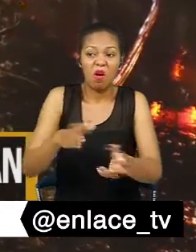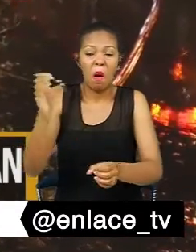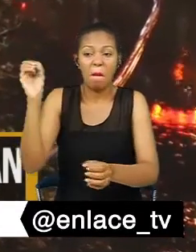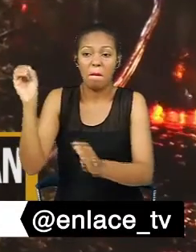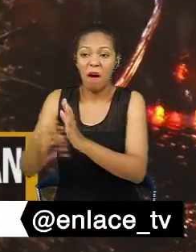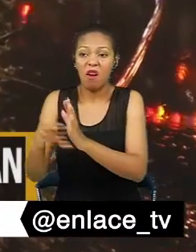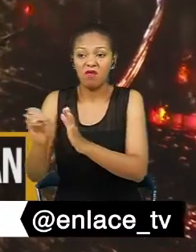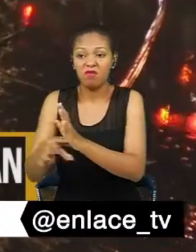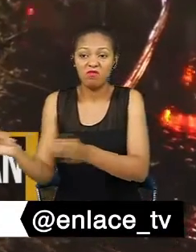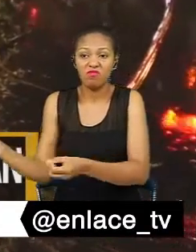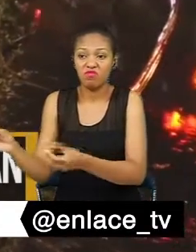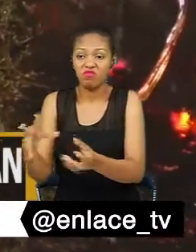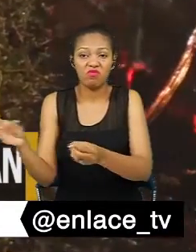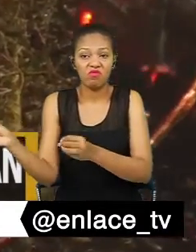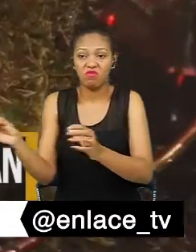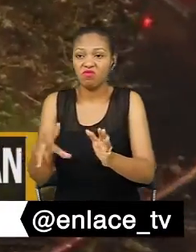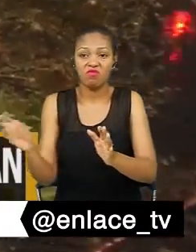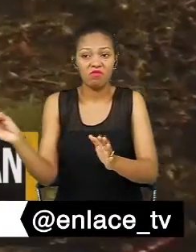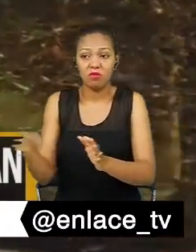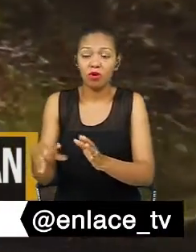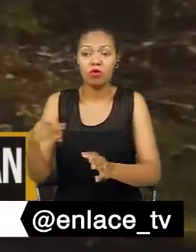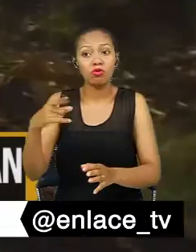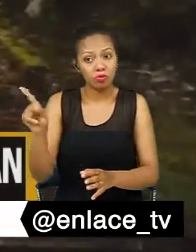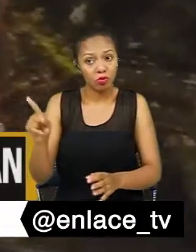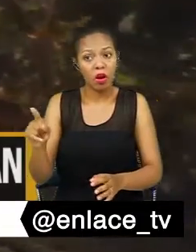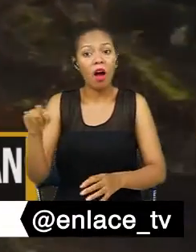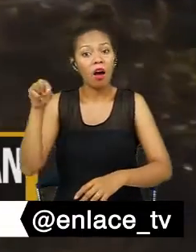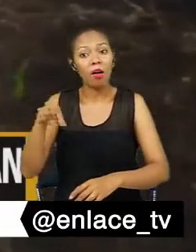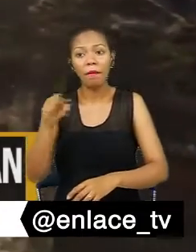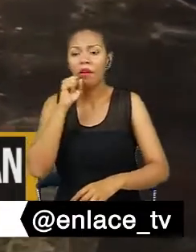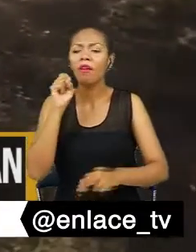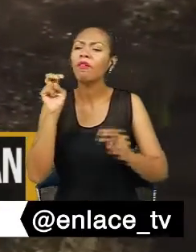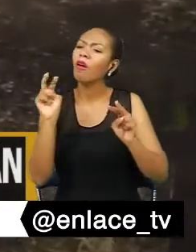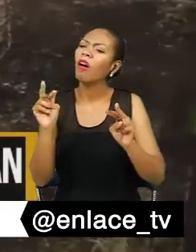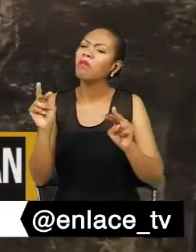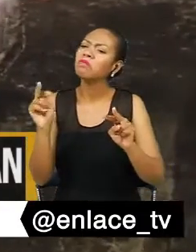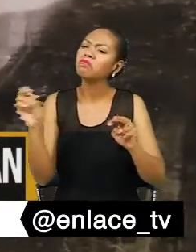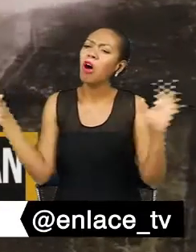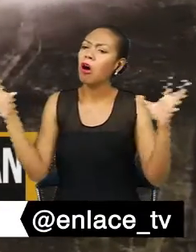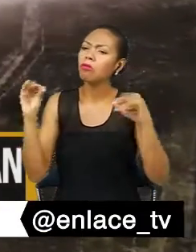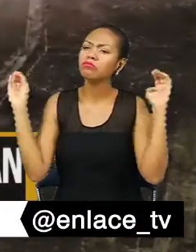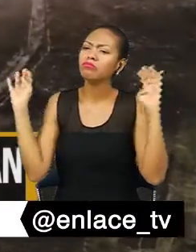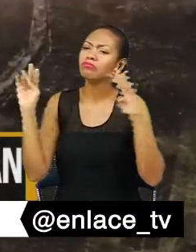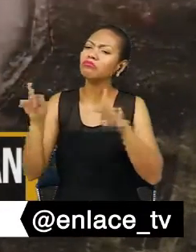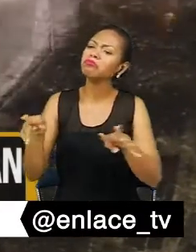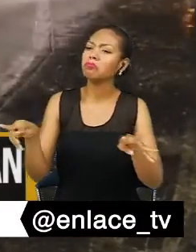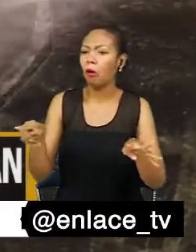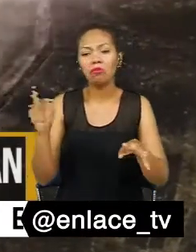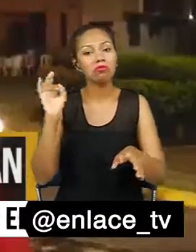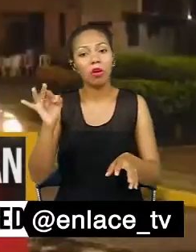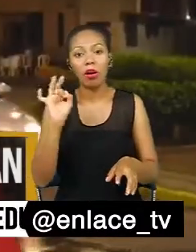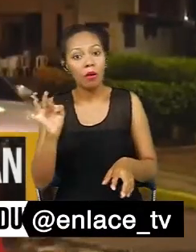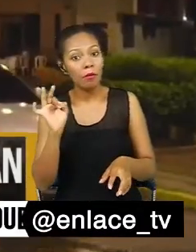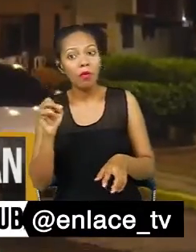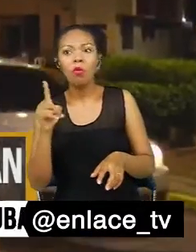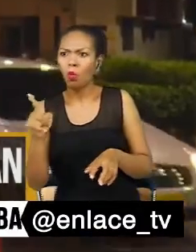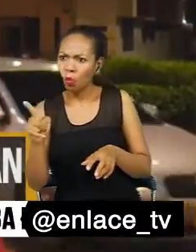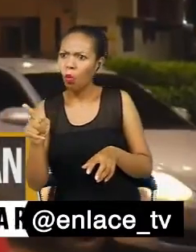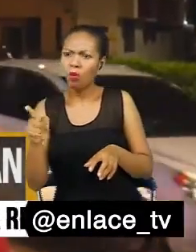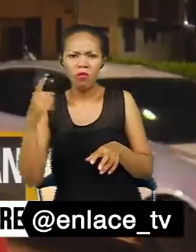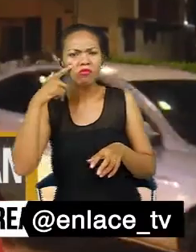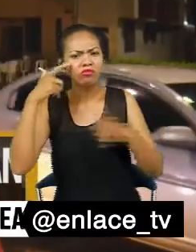de Cavipetrol, que es la parte más vista de Barranca Bermeja, es la que mantiene más sucia. Con estos calores que han habido, se